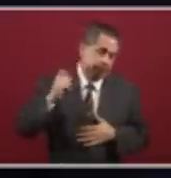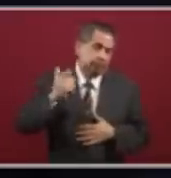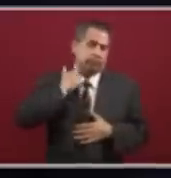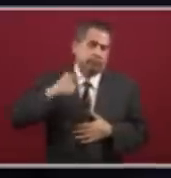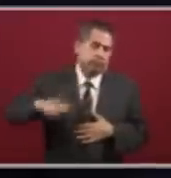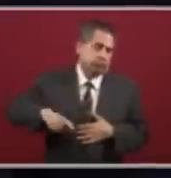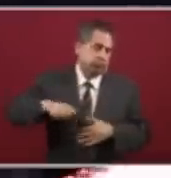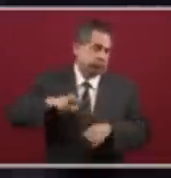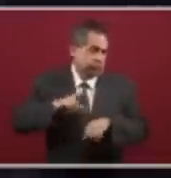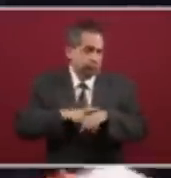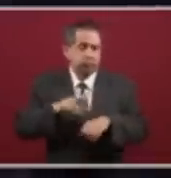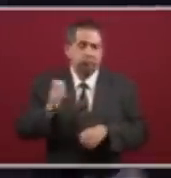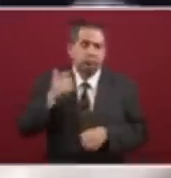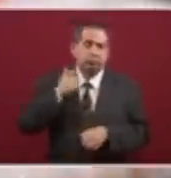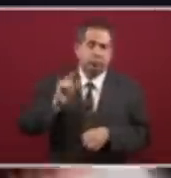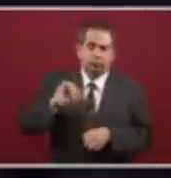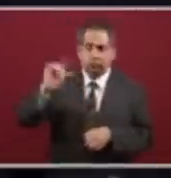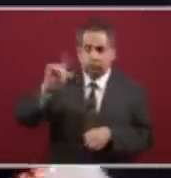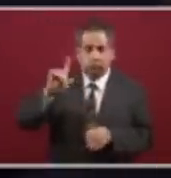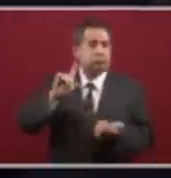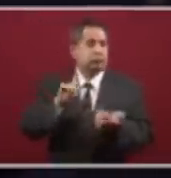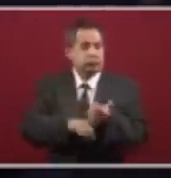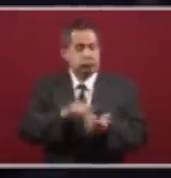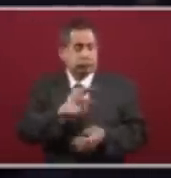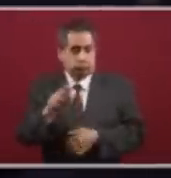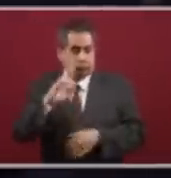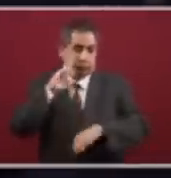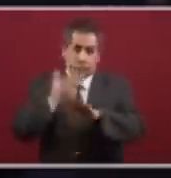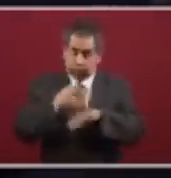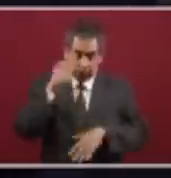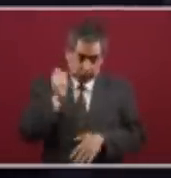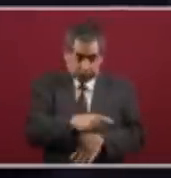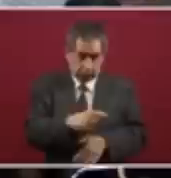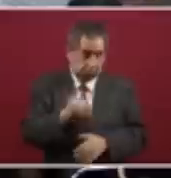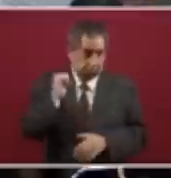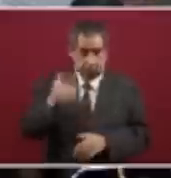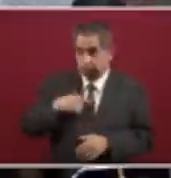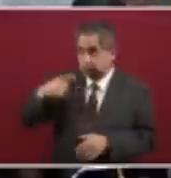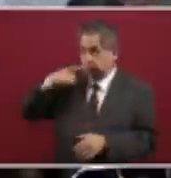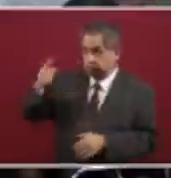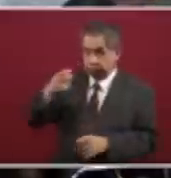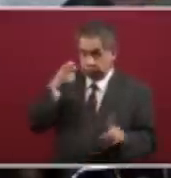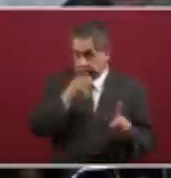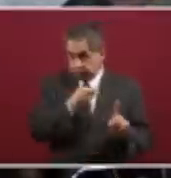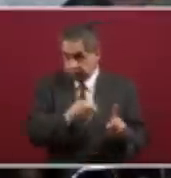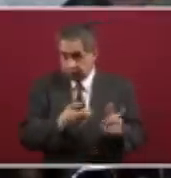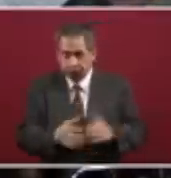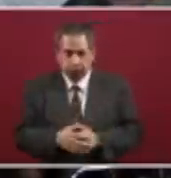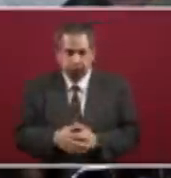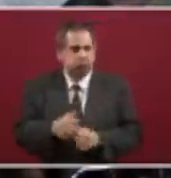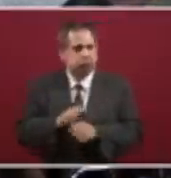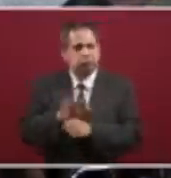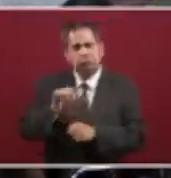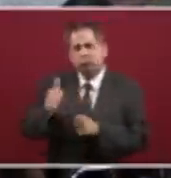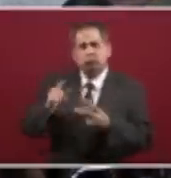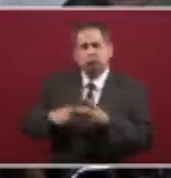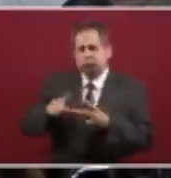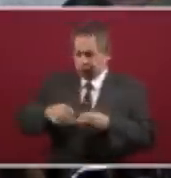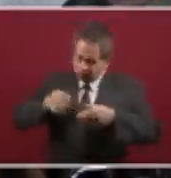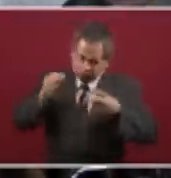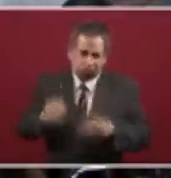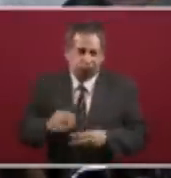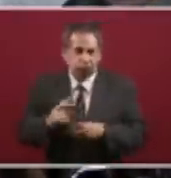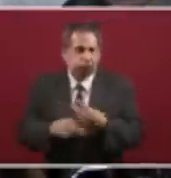pues pueden ser responsables sobre el tema de la guardería abc que otras acciones concretas